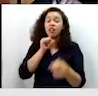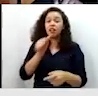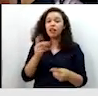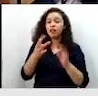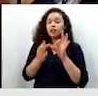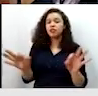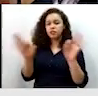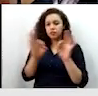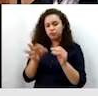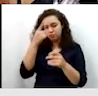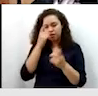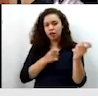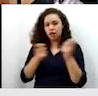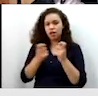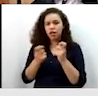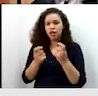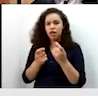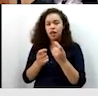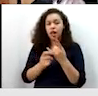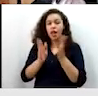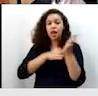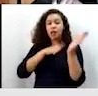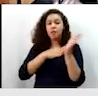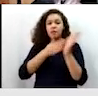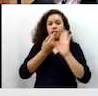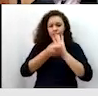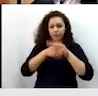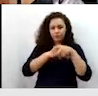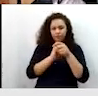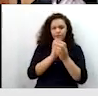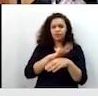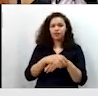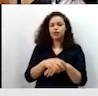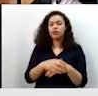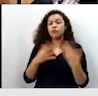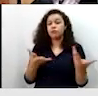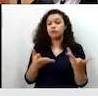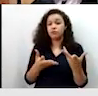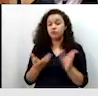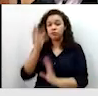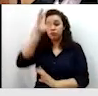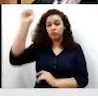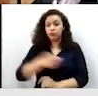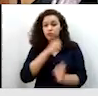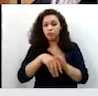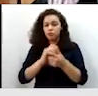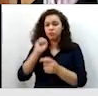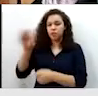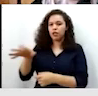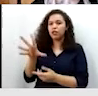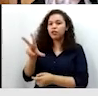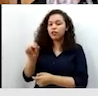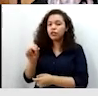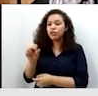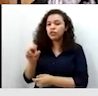cómo manejar la toalla desechable, porque muchos la toalla, pues prácticamente, ¡zas! No, una